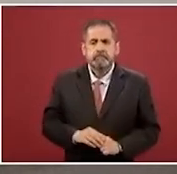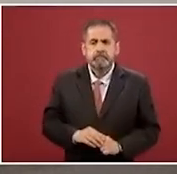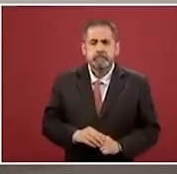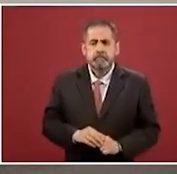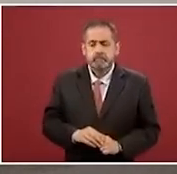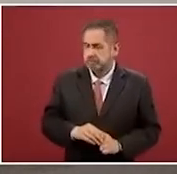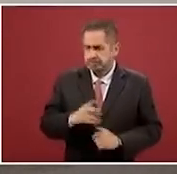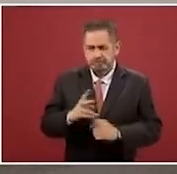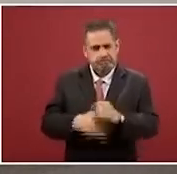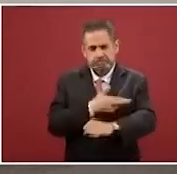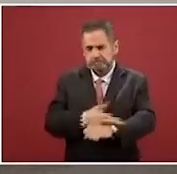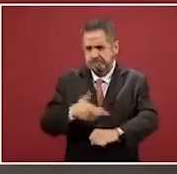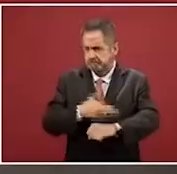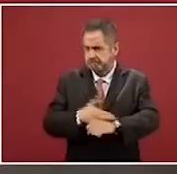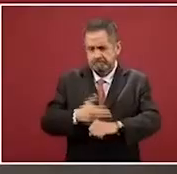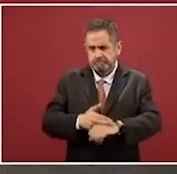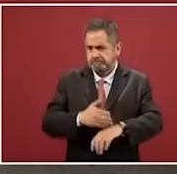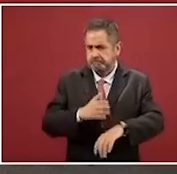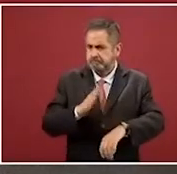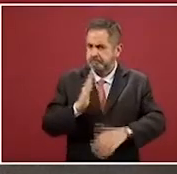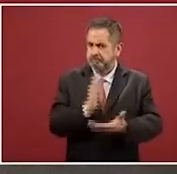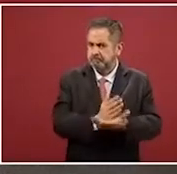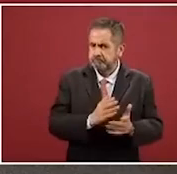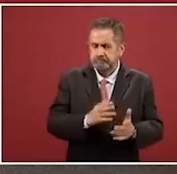se procede de inmediato.